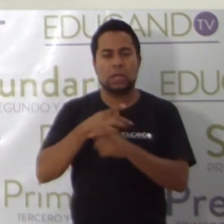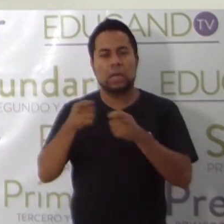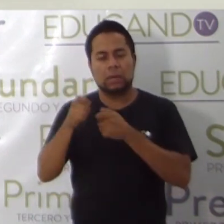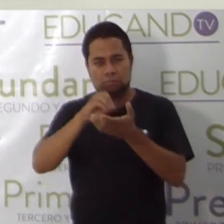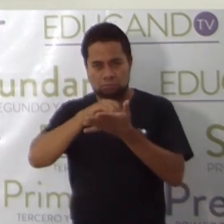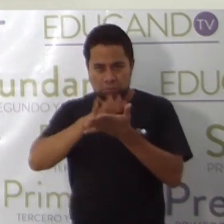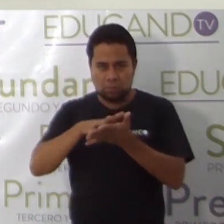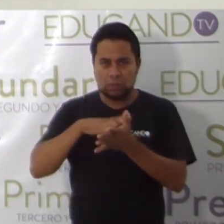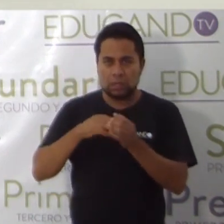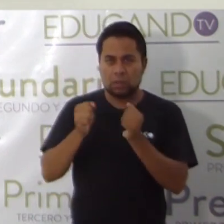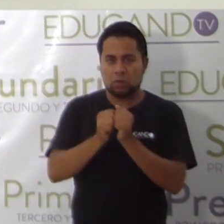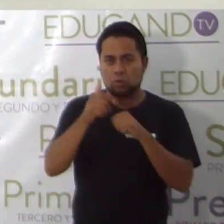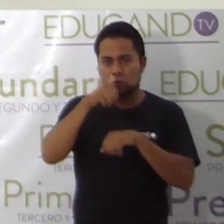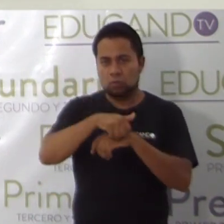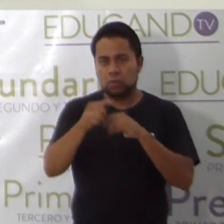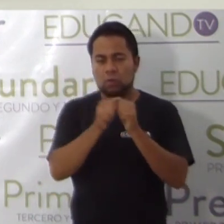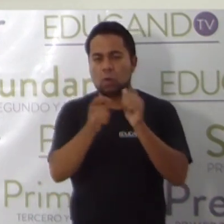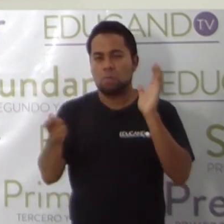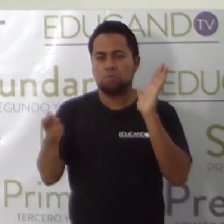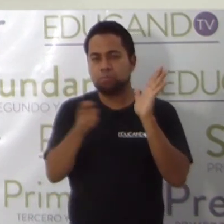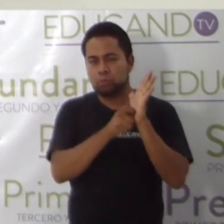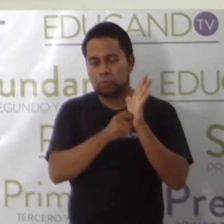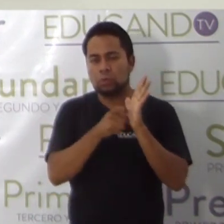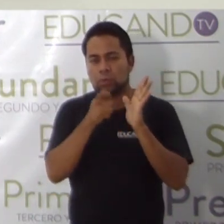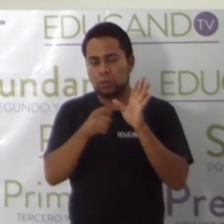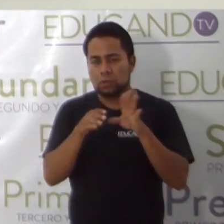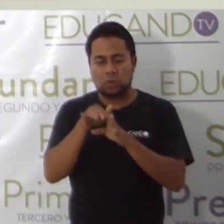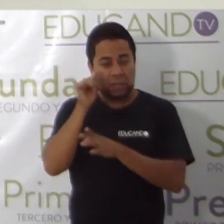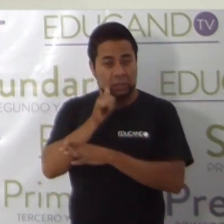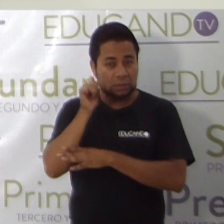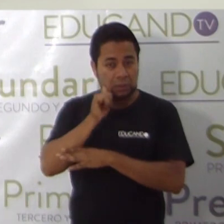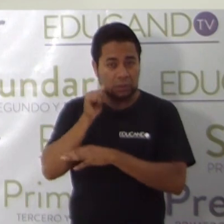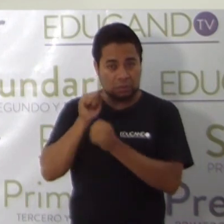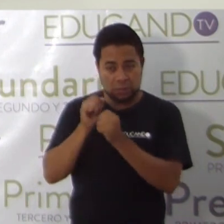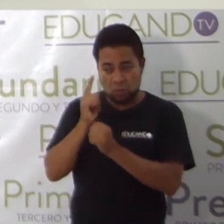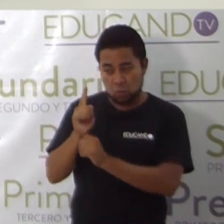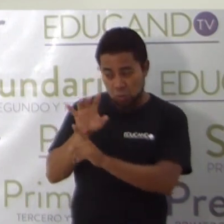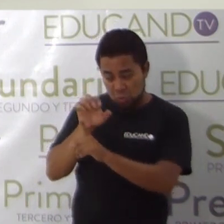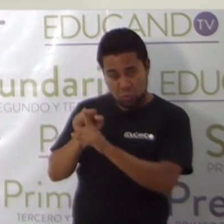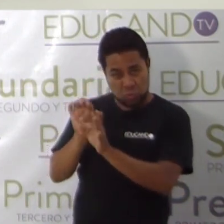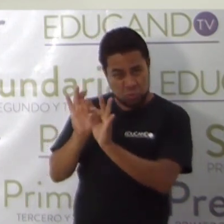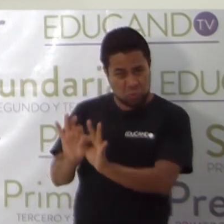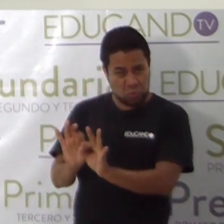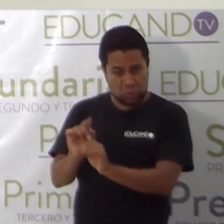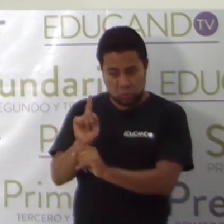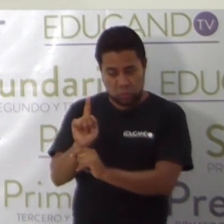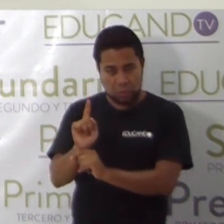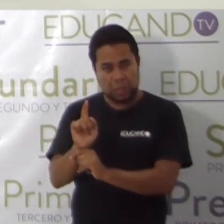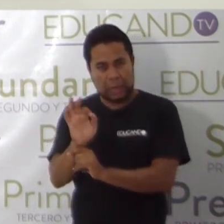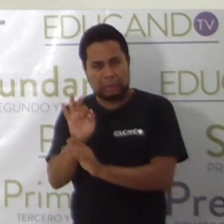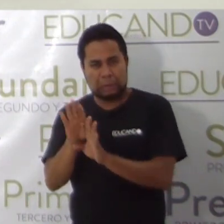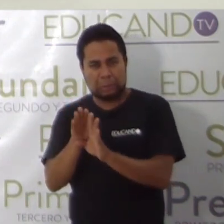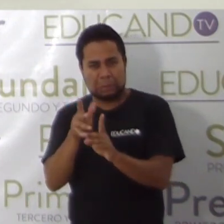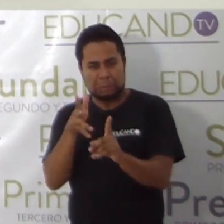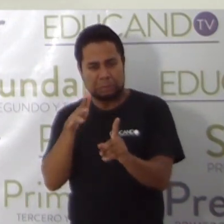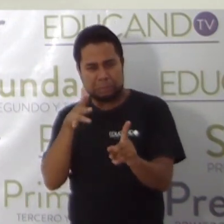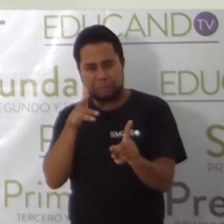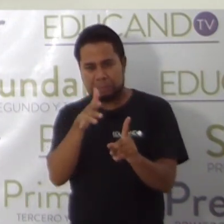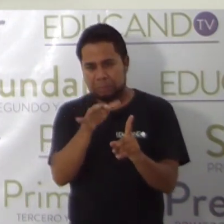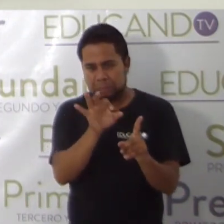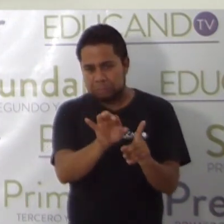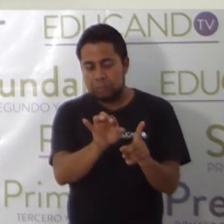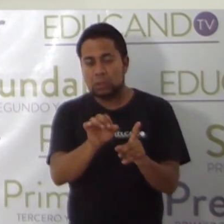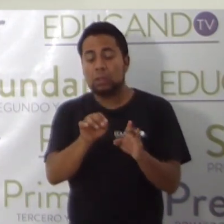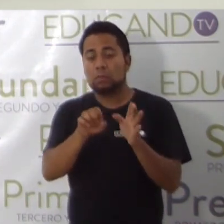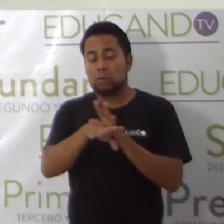datos que tienen punto decimal, no vamos a llegar siempre al 1 exacto, sino podemos acercarnos al 1. Eso no quiere